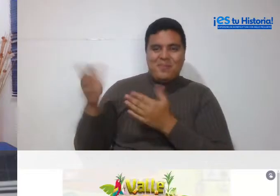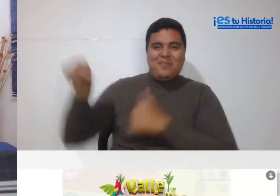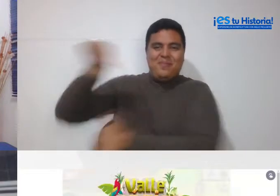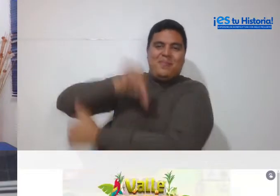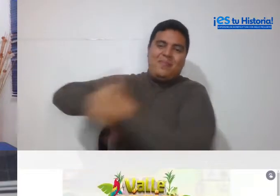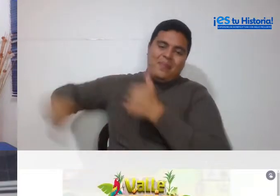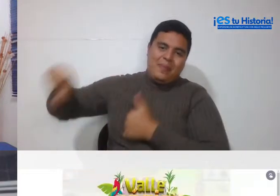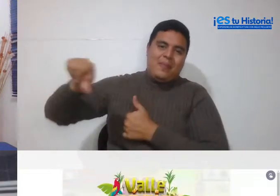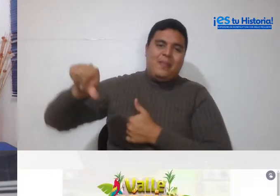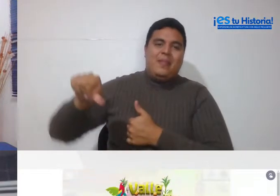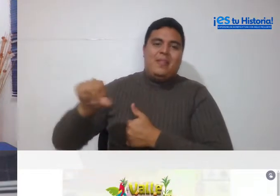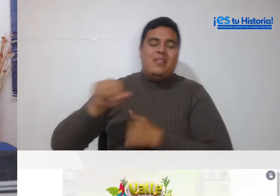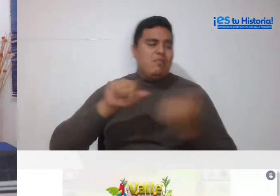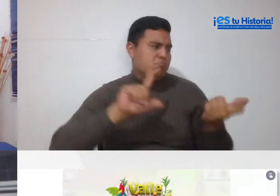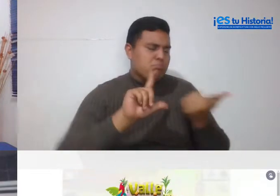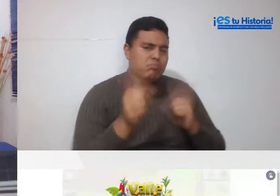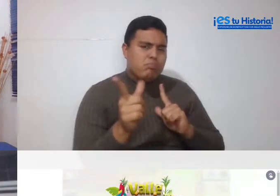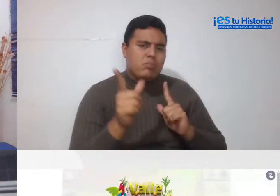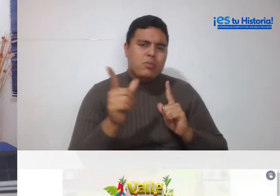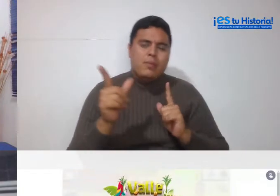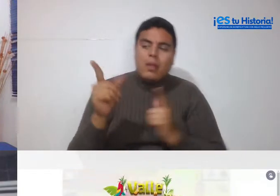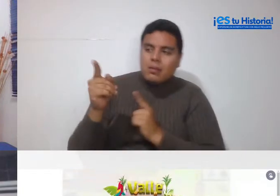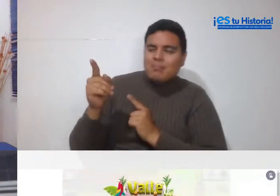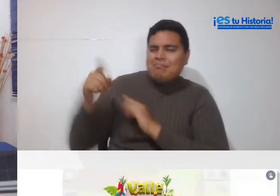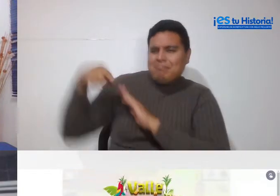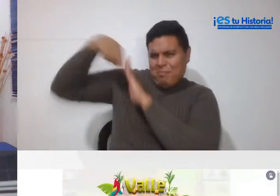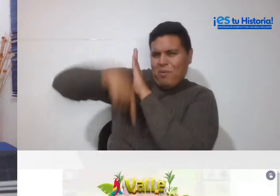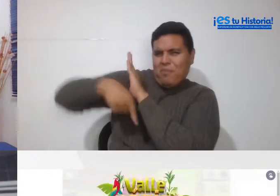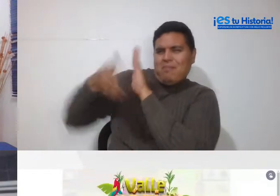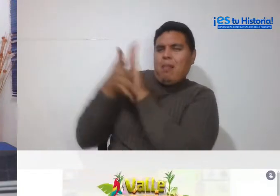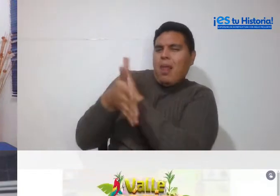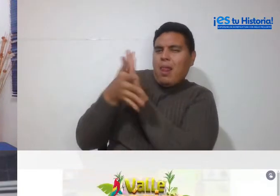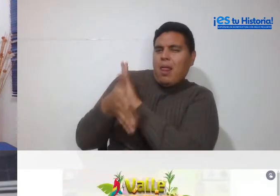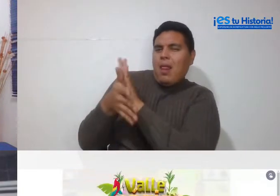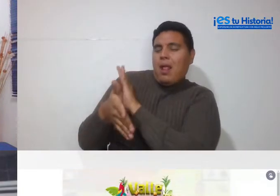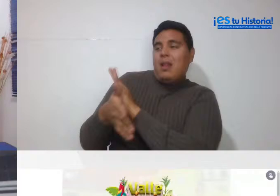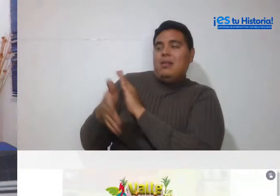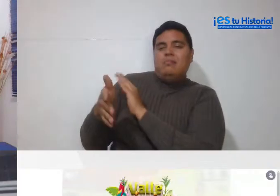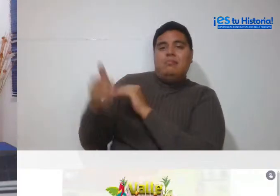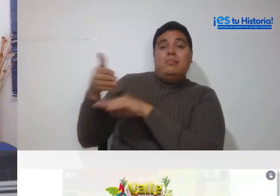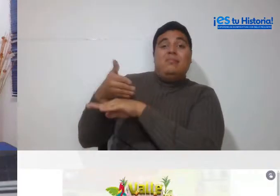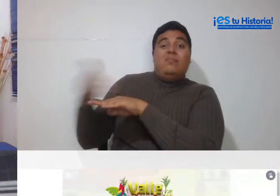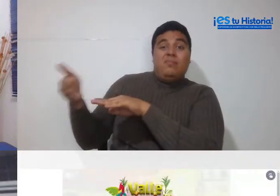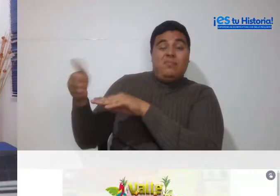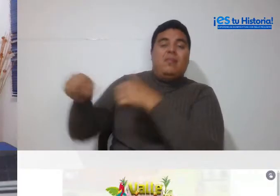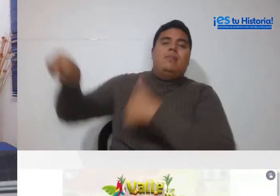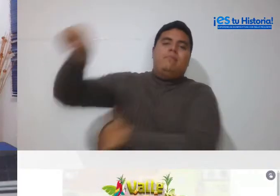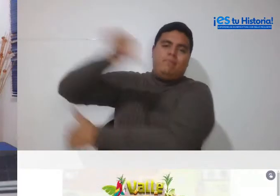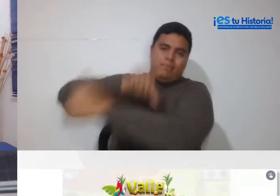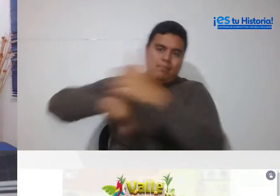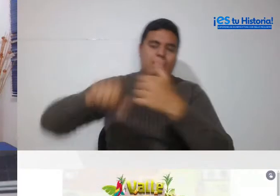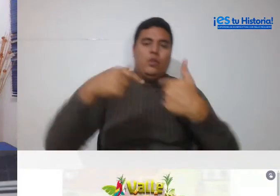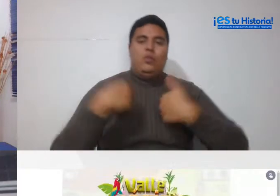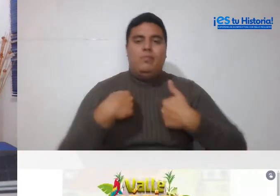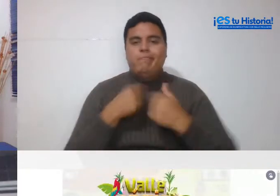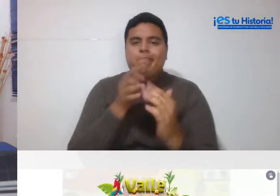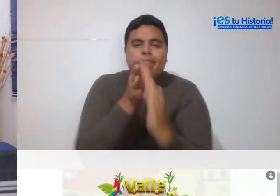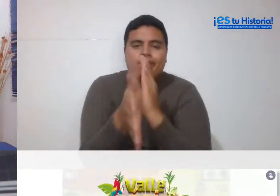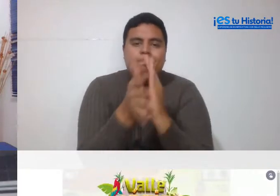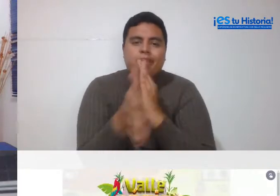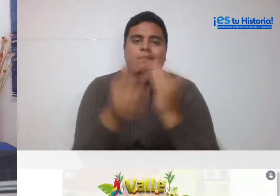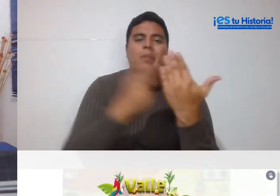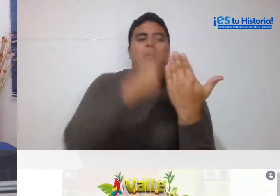Y él le comentaría más a fondo esta parte y ya yo le comentaría ahorita los otros proyectos que tenemos, digamos,